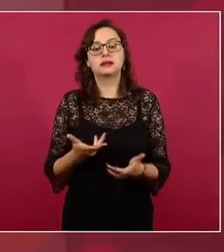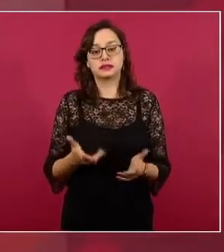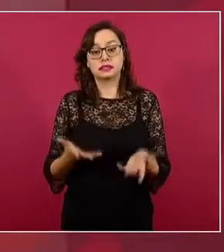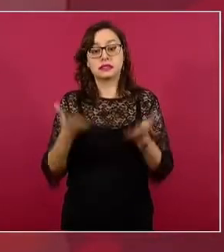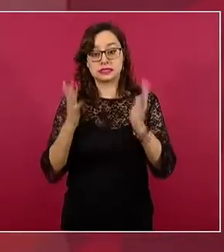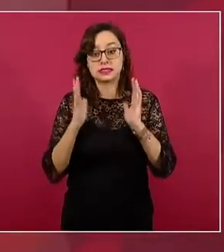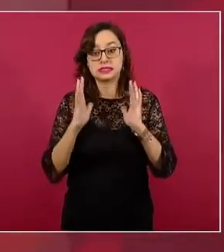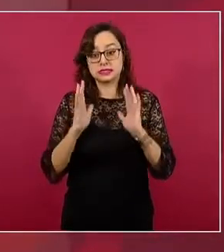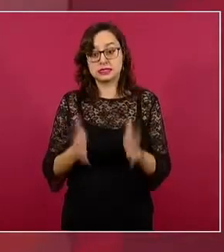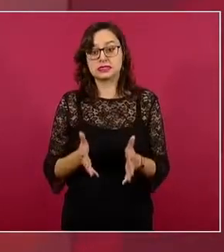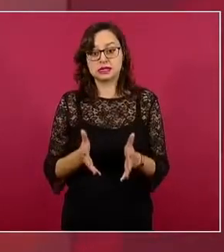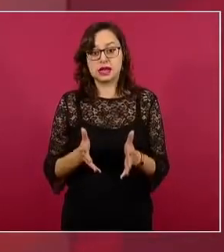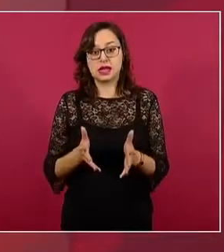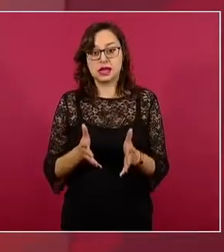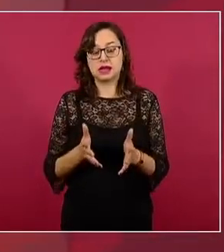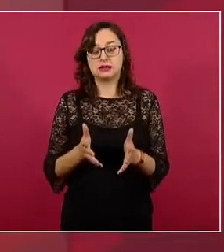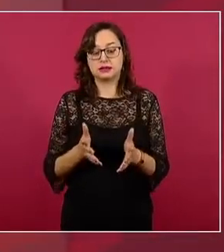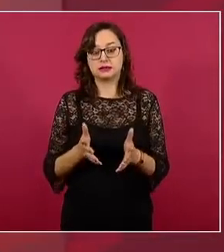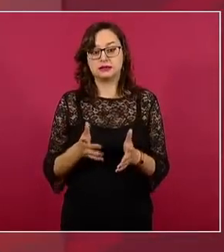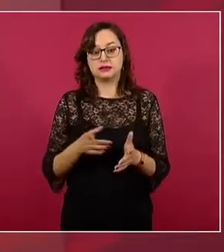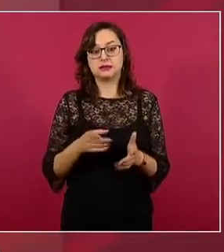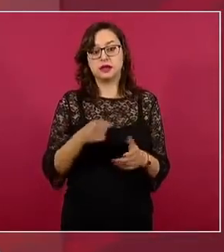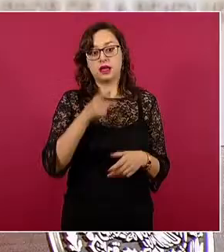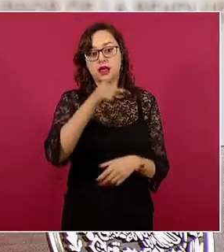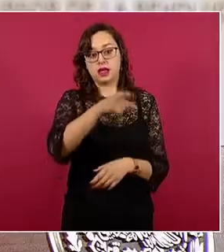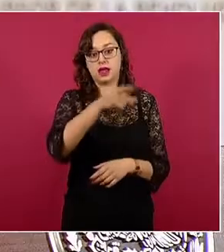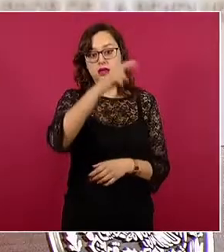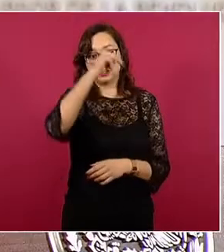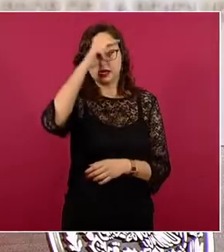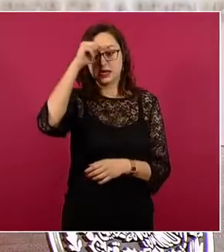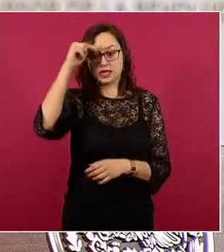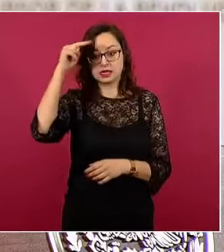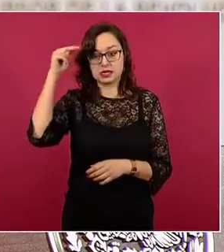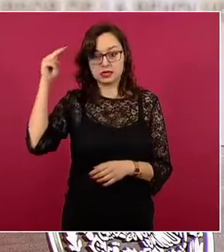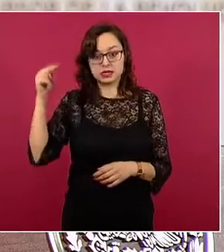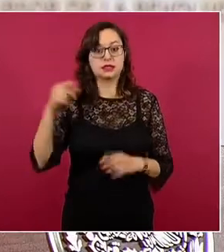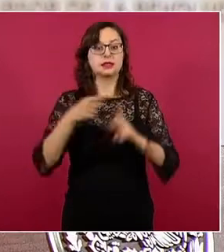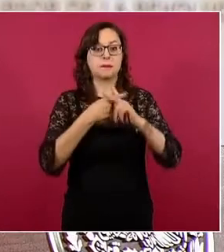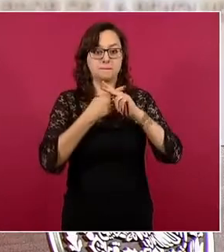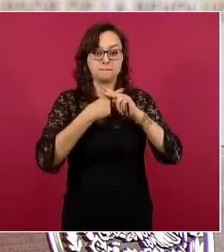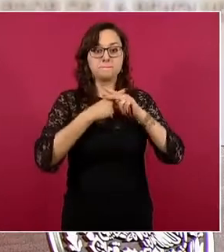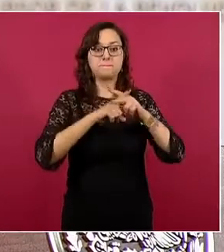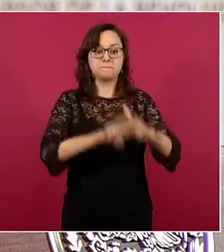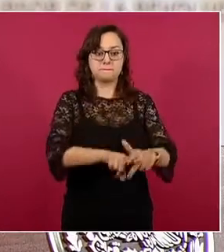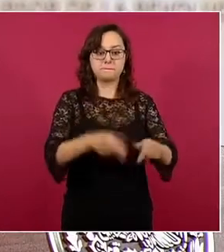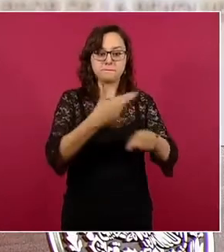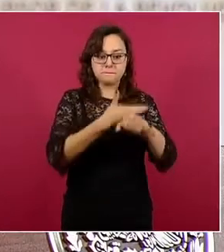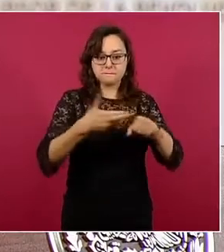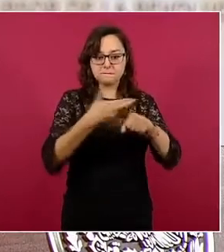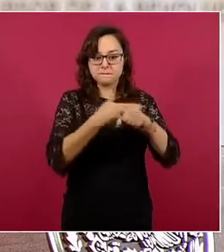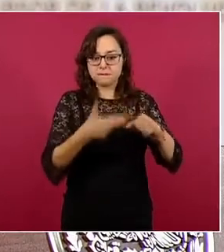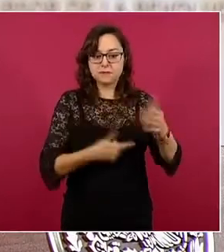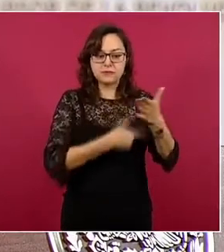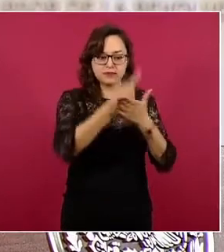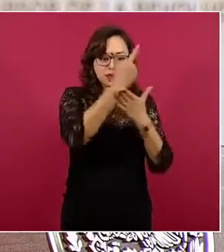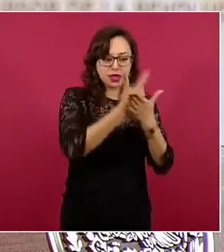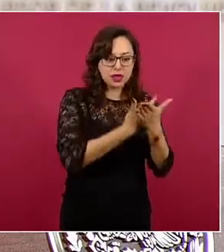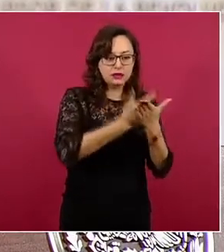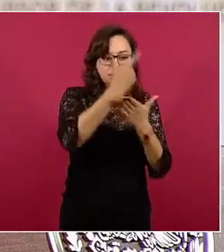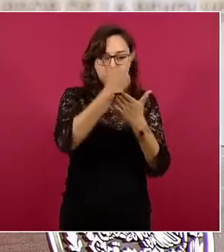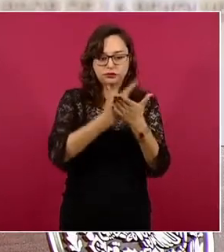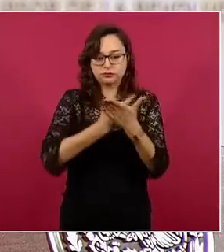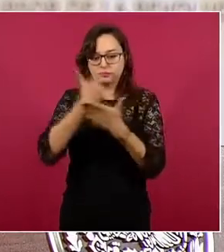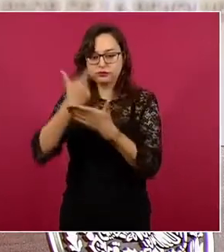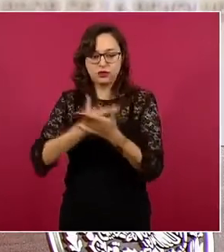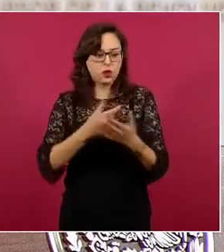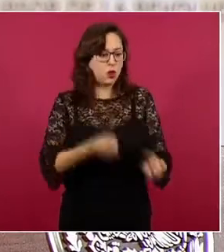en el estado de Nayarit y se están haciendo inventarios y